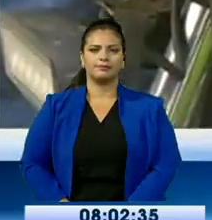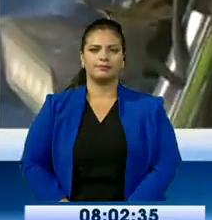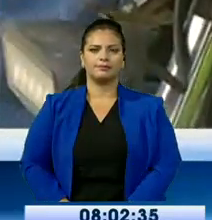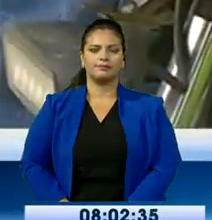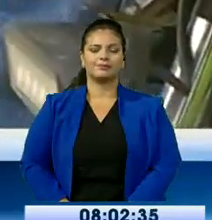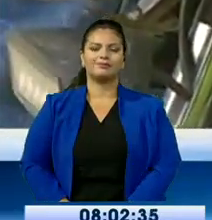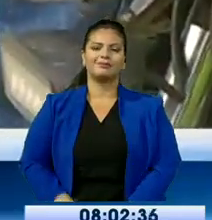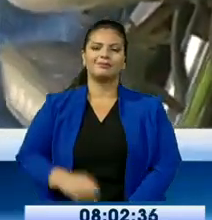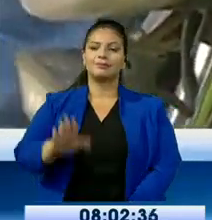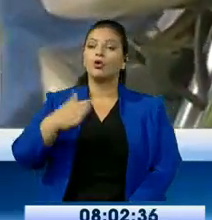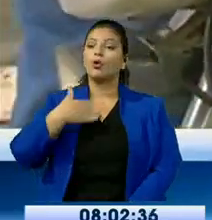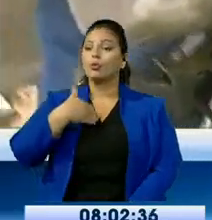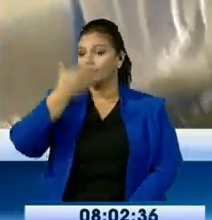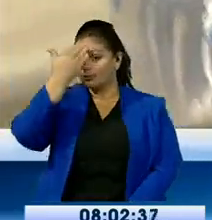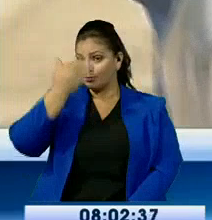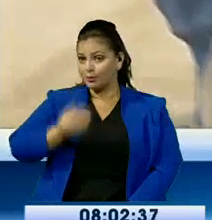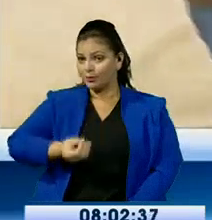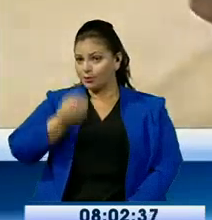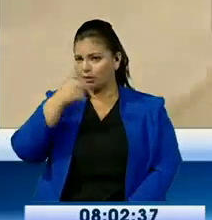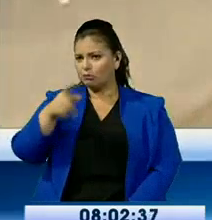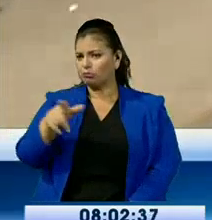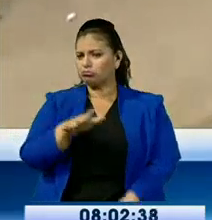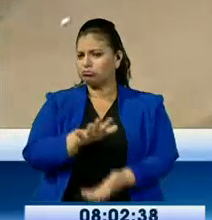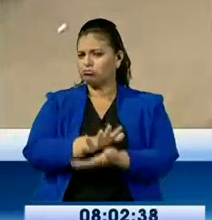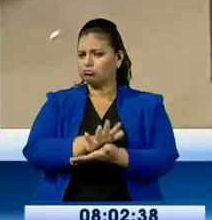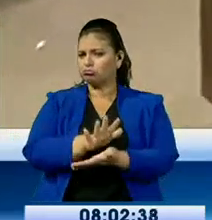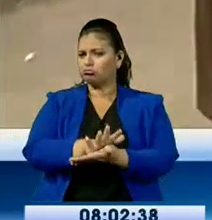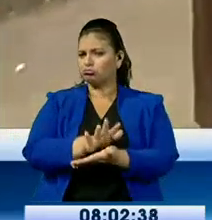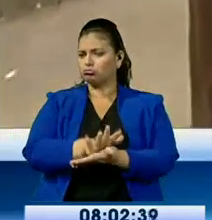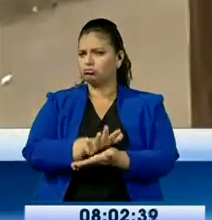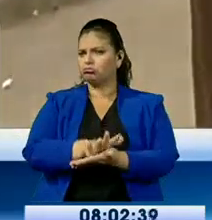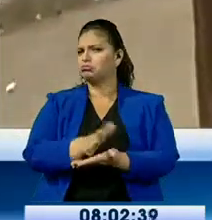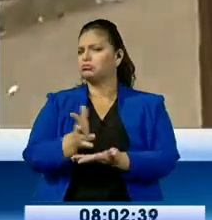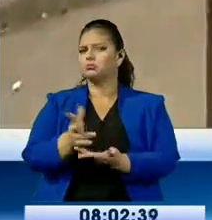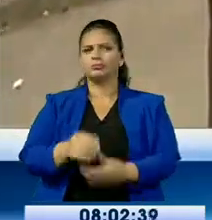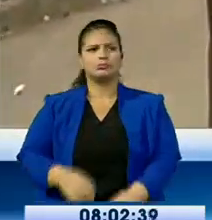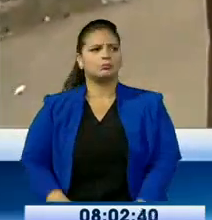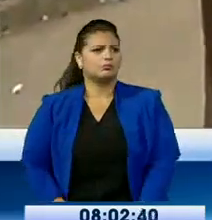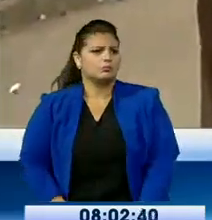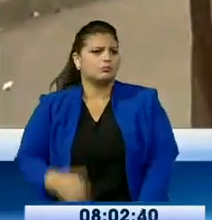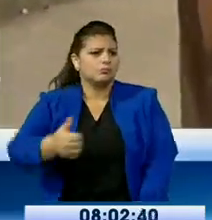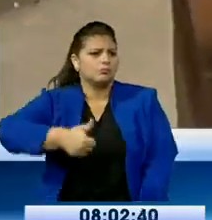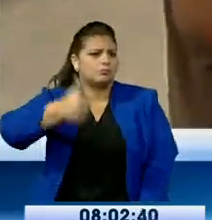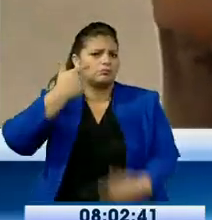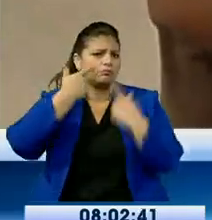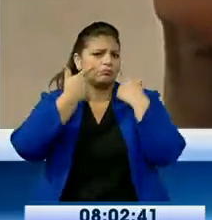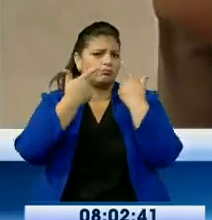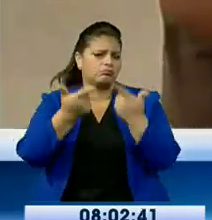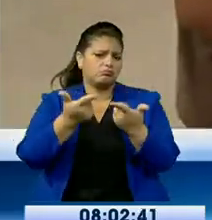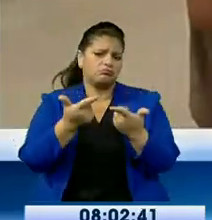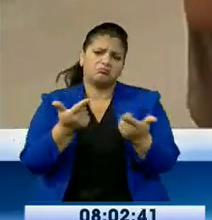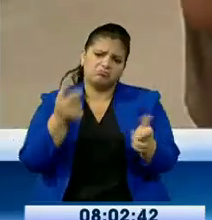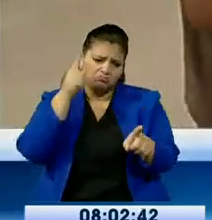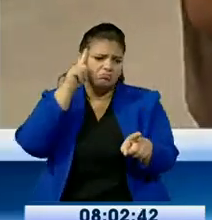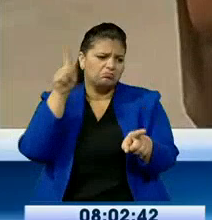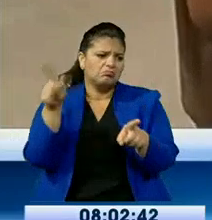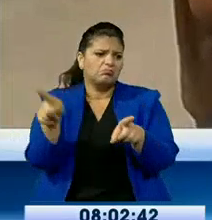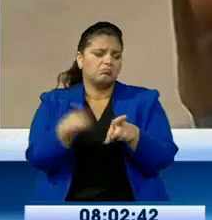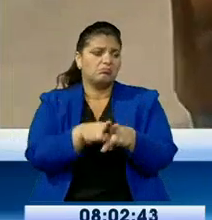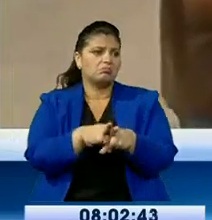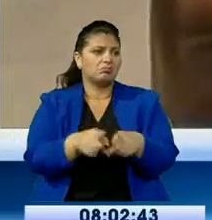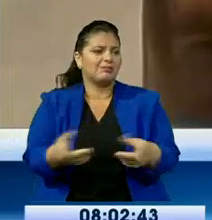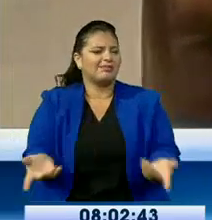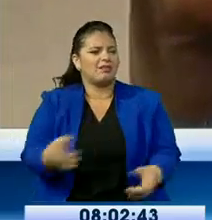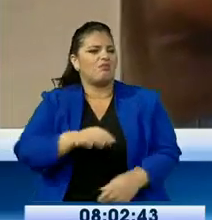día, mi estimado. Usted lo vemos tranquilo, participando de esto. Para por supuesto, estoy de acuerdo. Estoy de acuerdo porque así se radica un poco